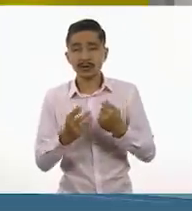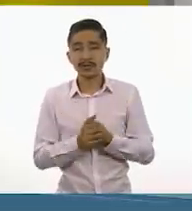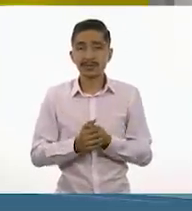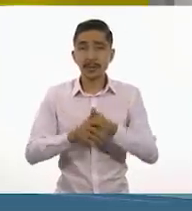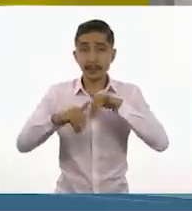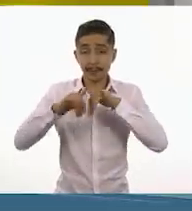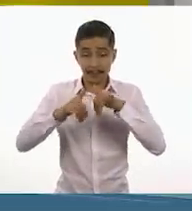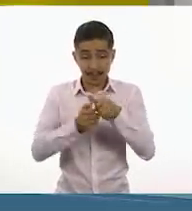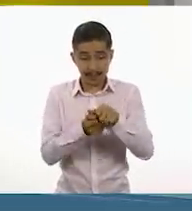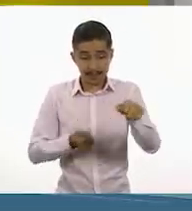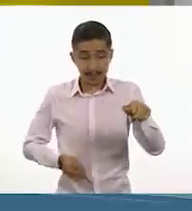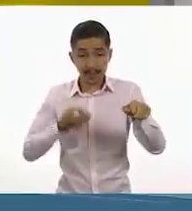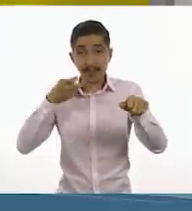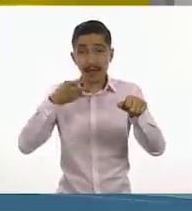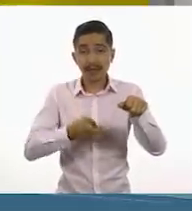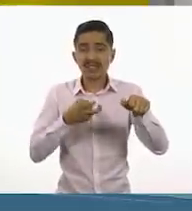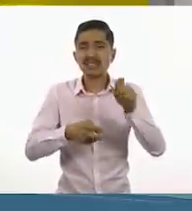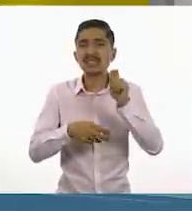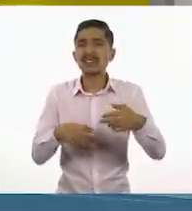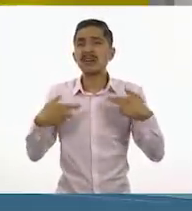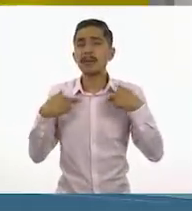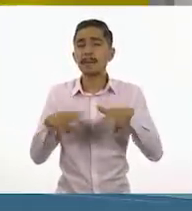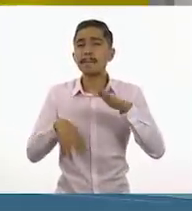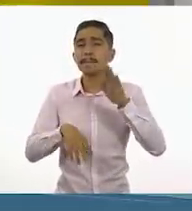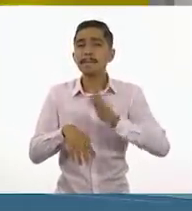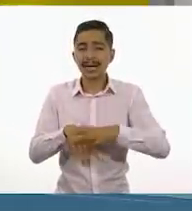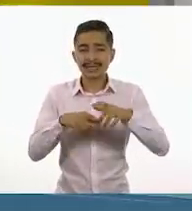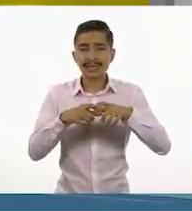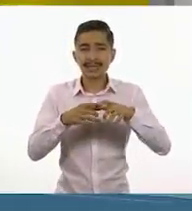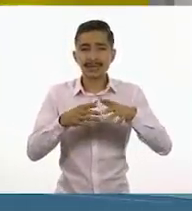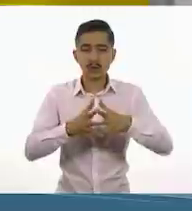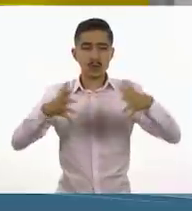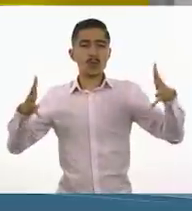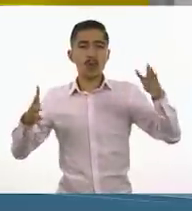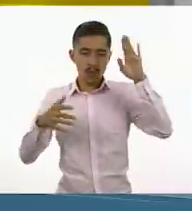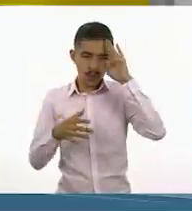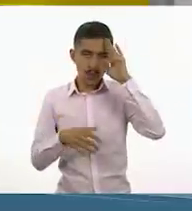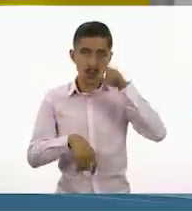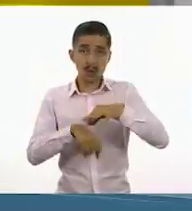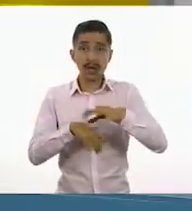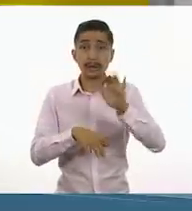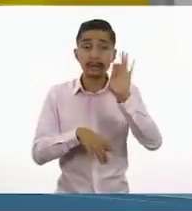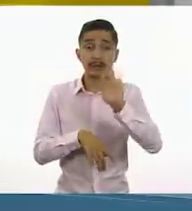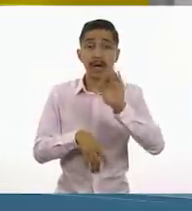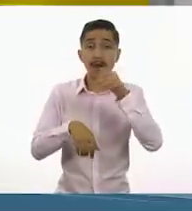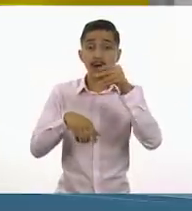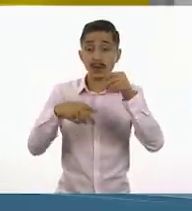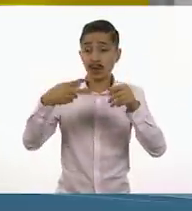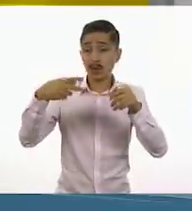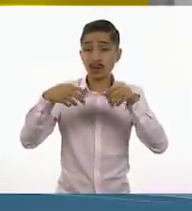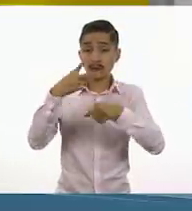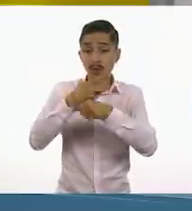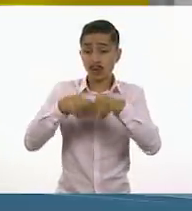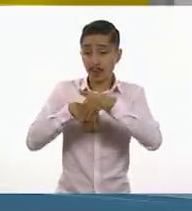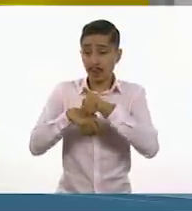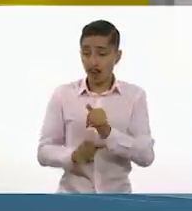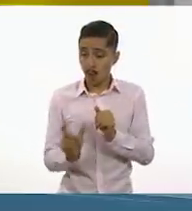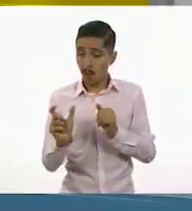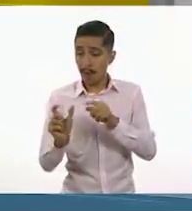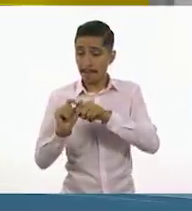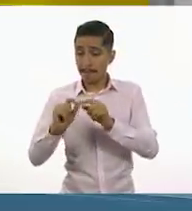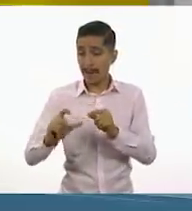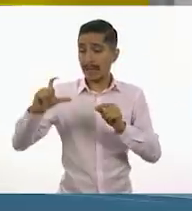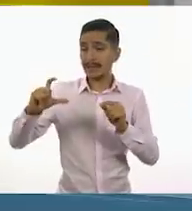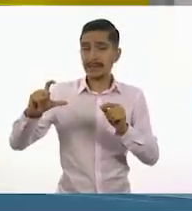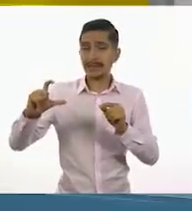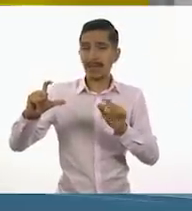los planos que representan objetos que son más grandes que la realidad, si el segundo número es más grande, entonces el objeto es